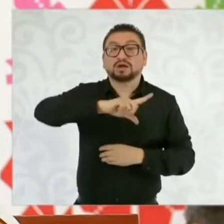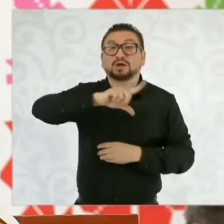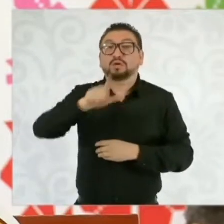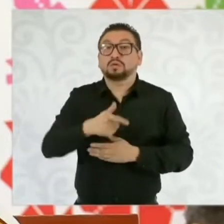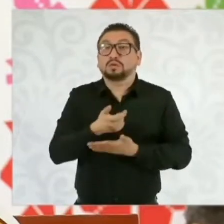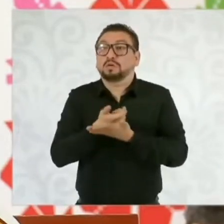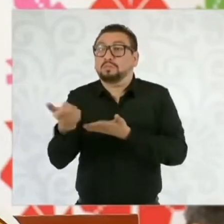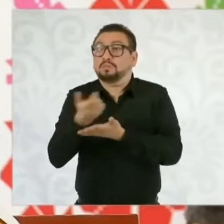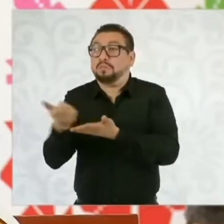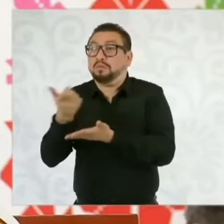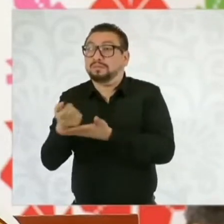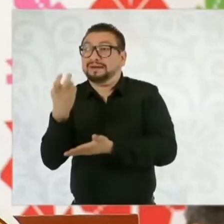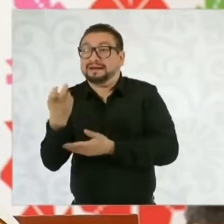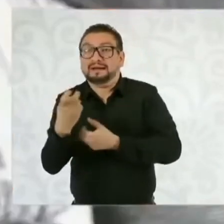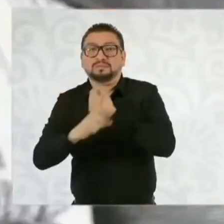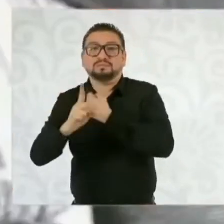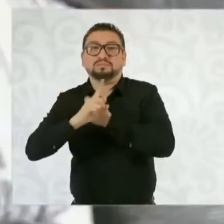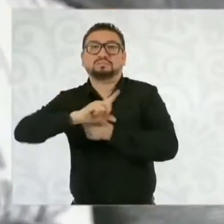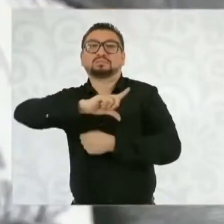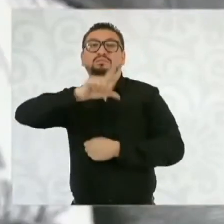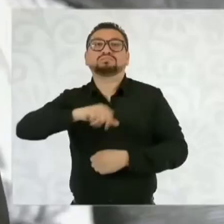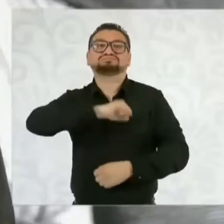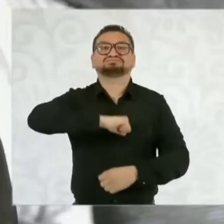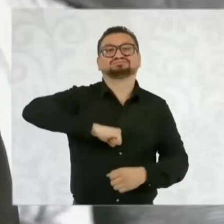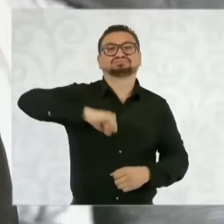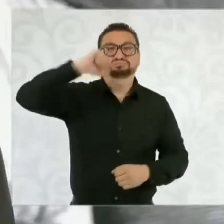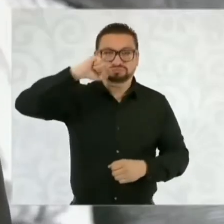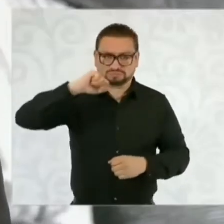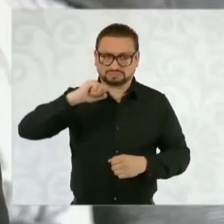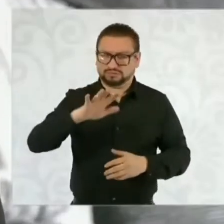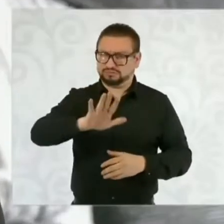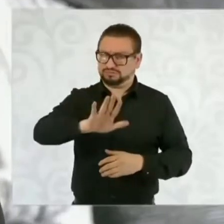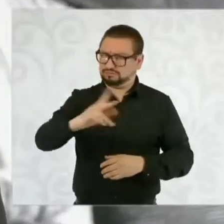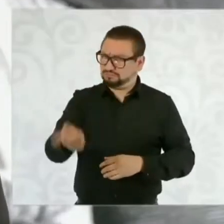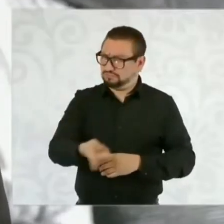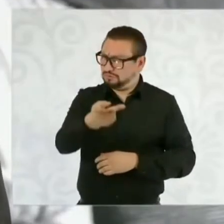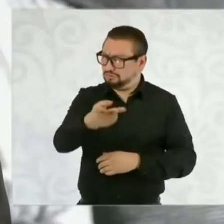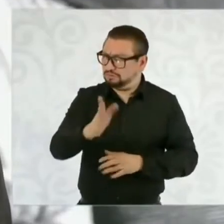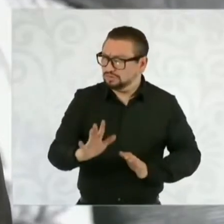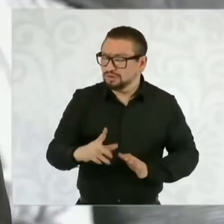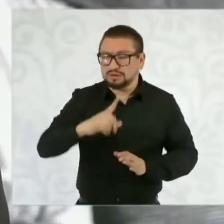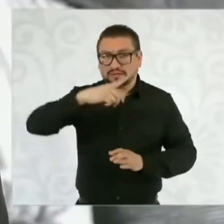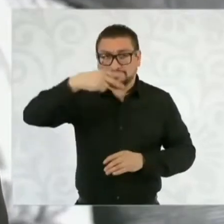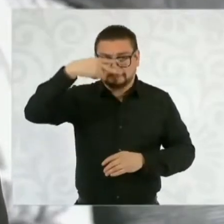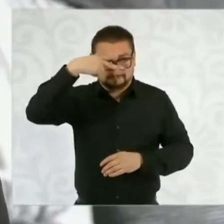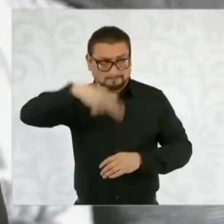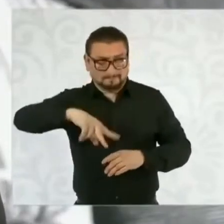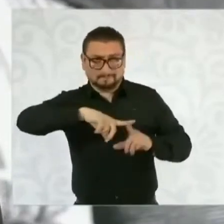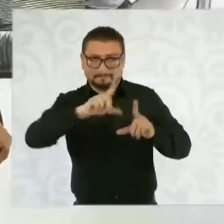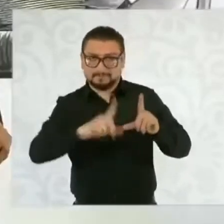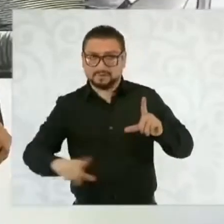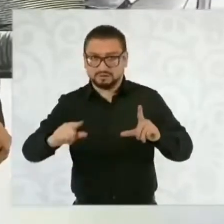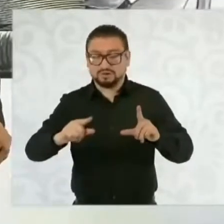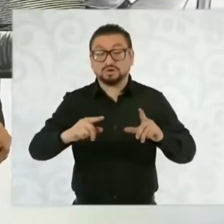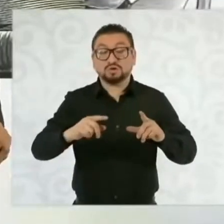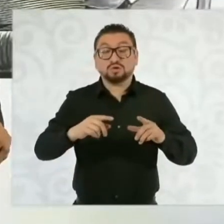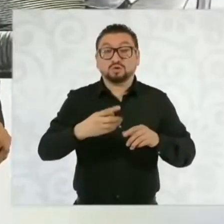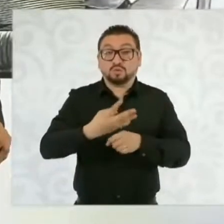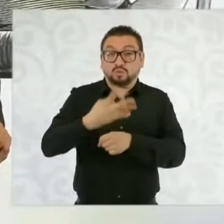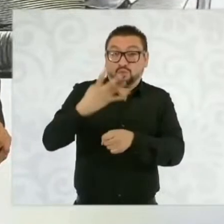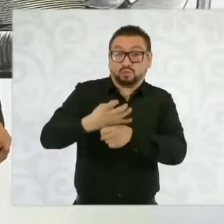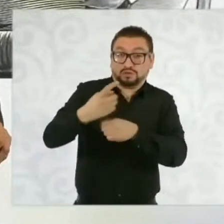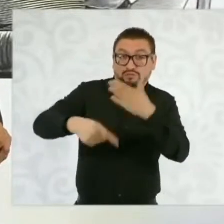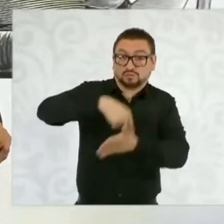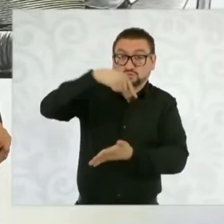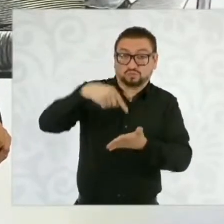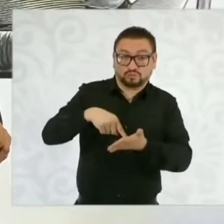inflación. Y yo pregunto, México, que está entre los 4 primeros